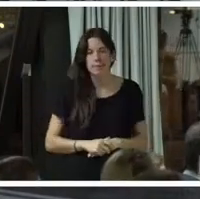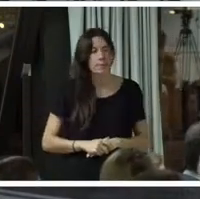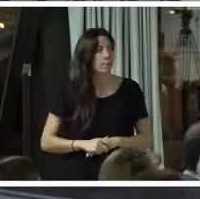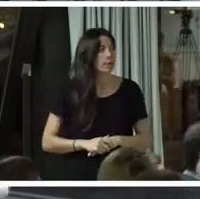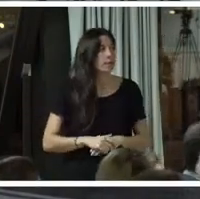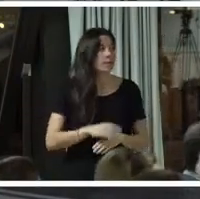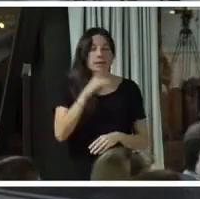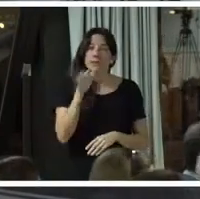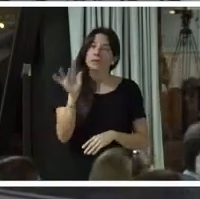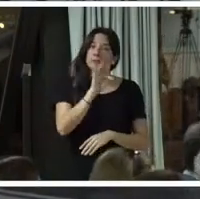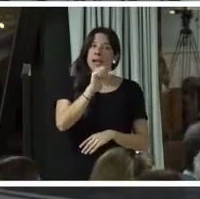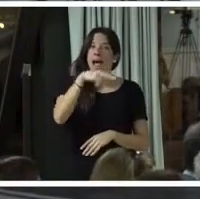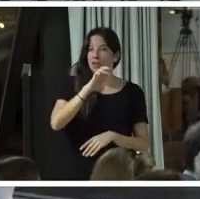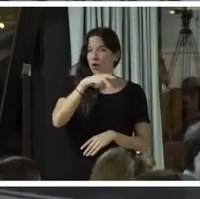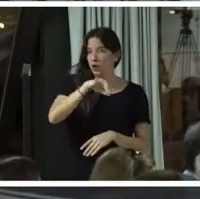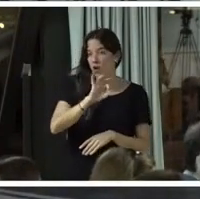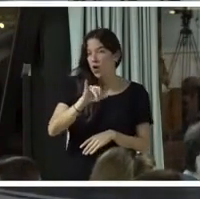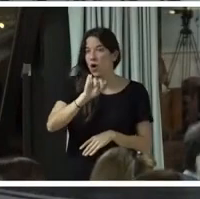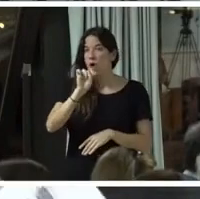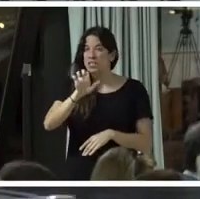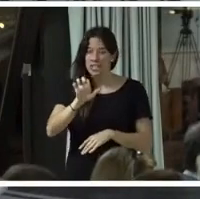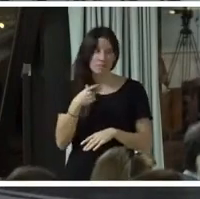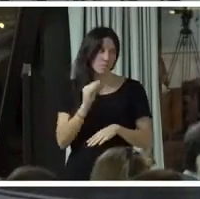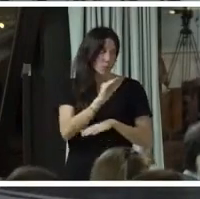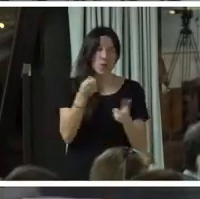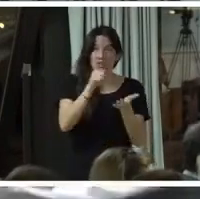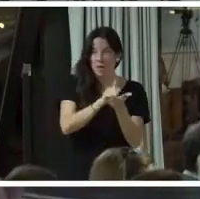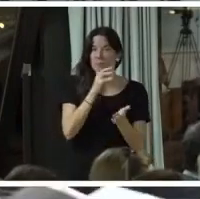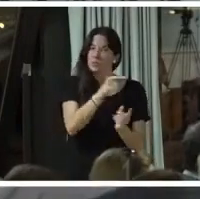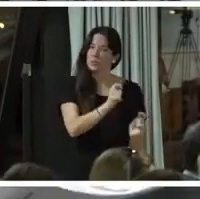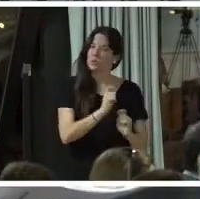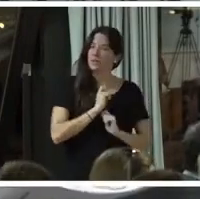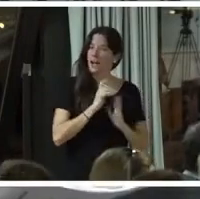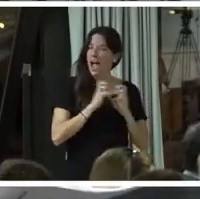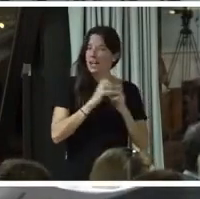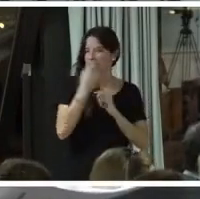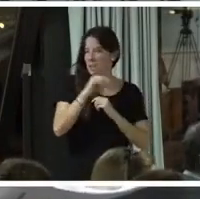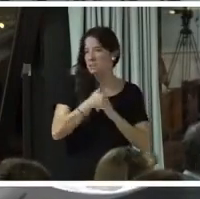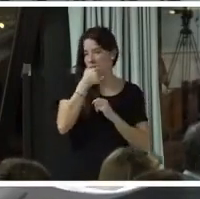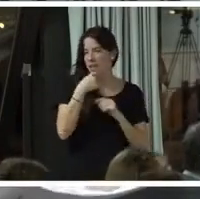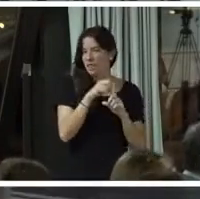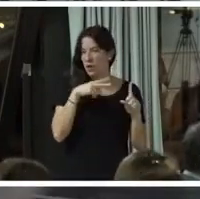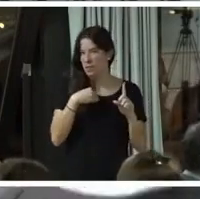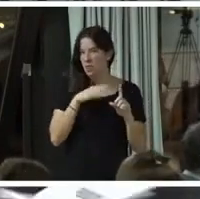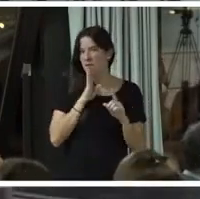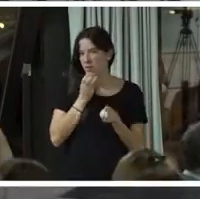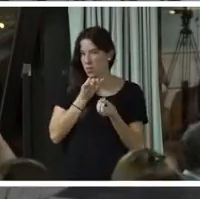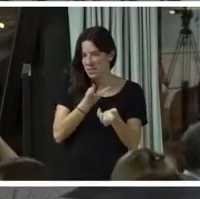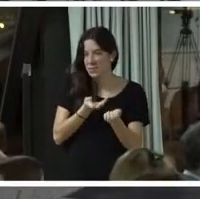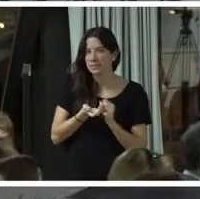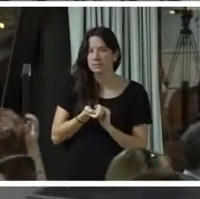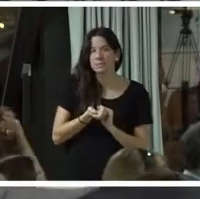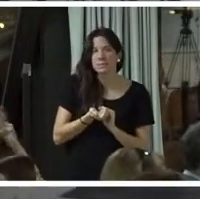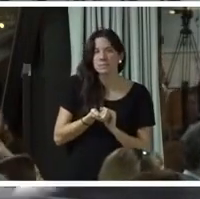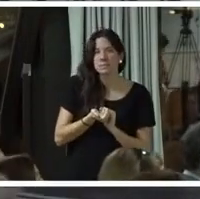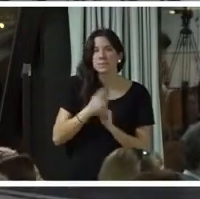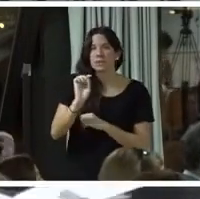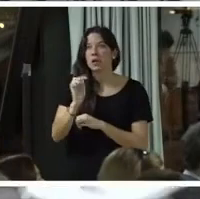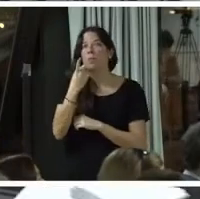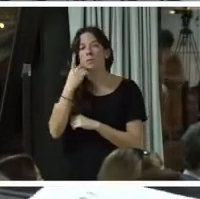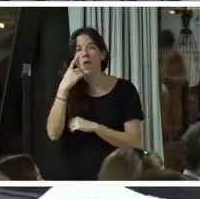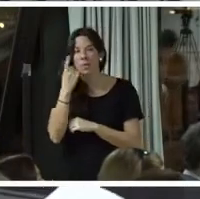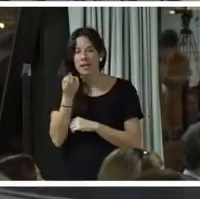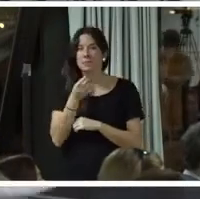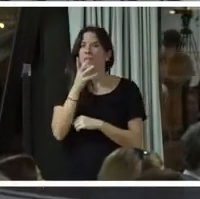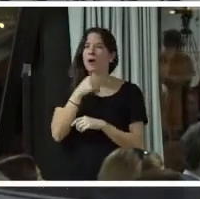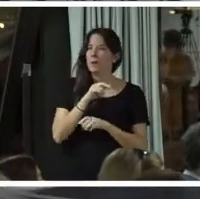José porque nos has dejado ahí con con ganas de saber más sobre ese enfoque que comentabas eh En primer lugar eh Sobre qué es lo